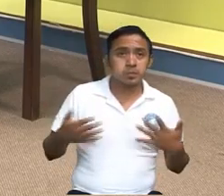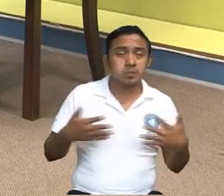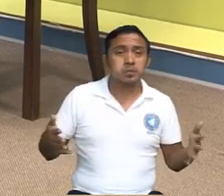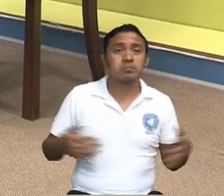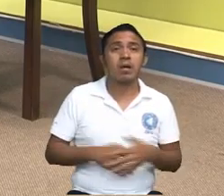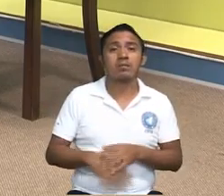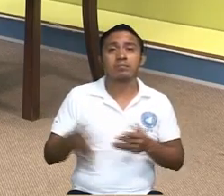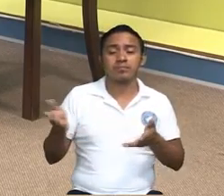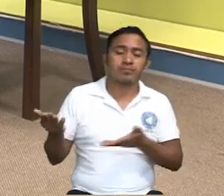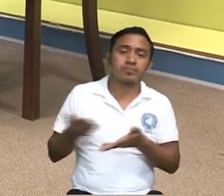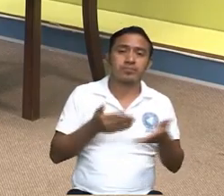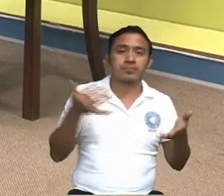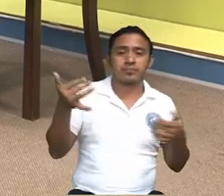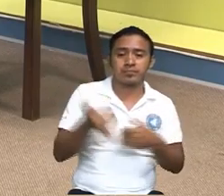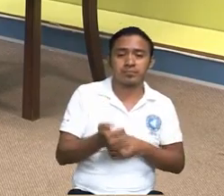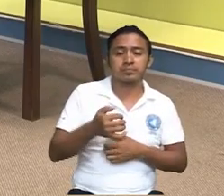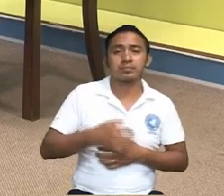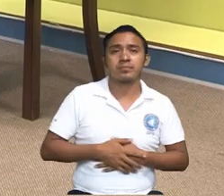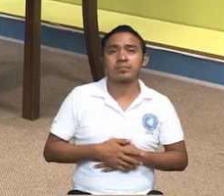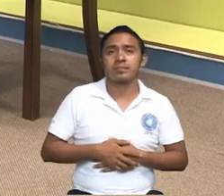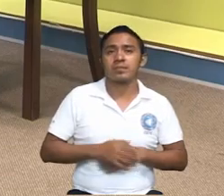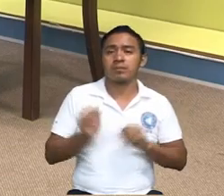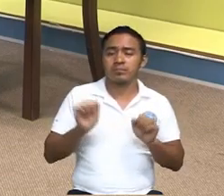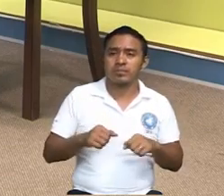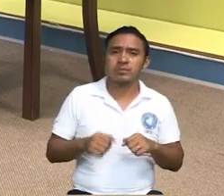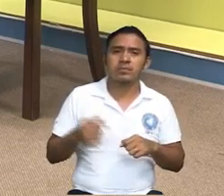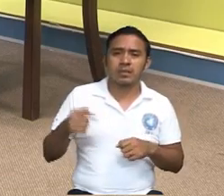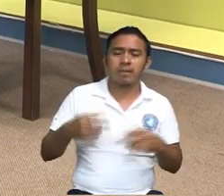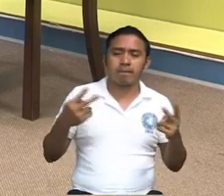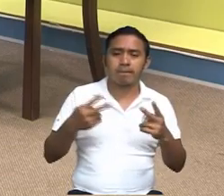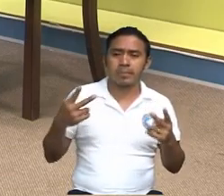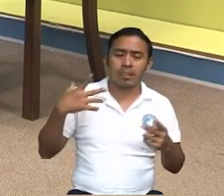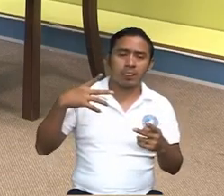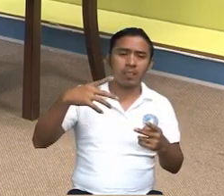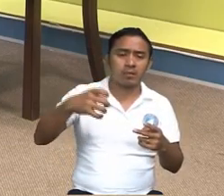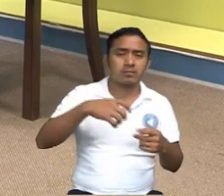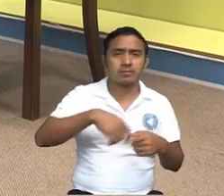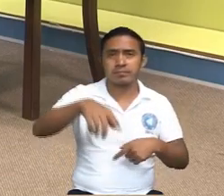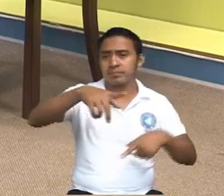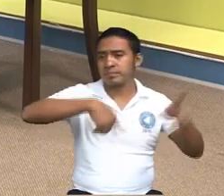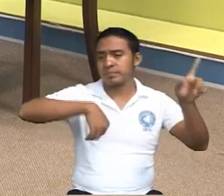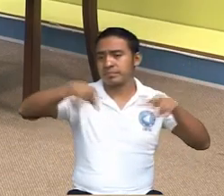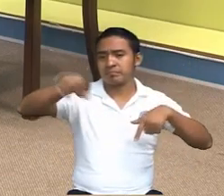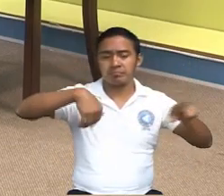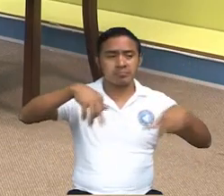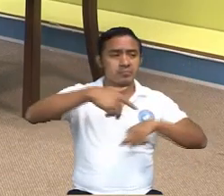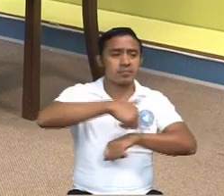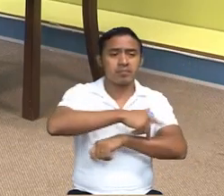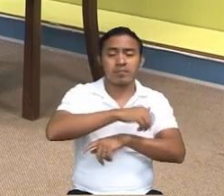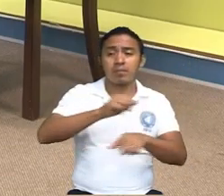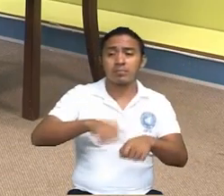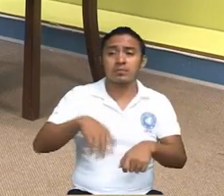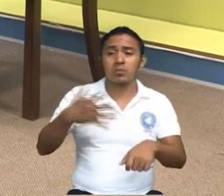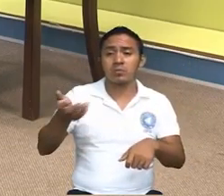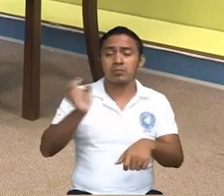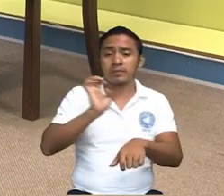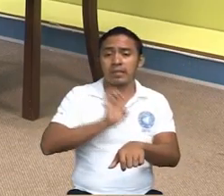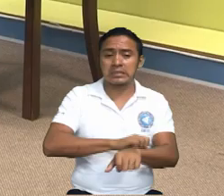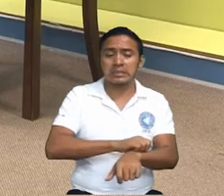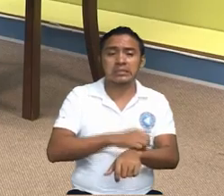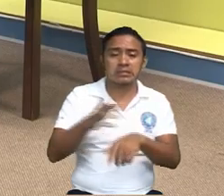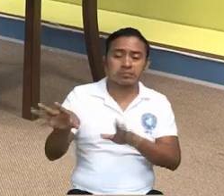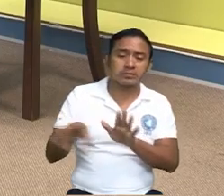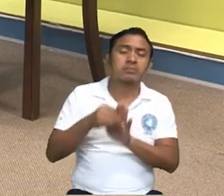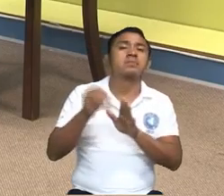a vacunar. Pueden también, si es en el monte, es callejero, anda en los caminos, lo puede lesionar a un animal salvaje y